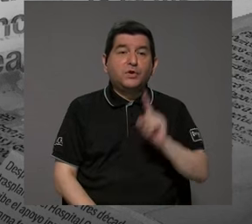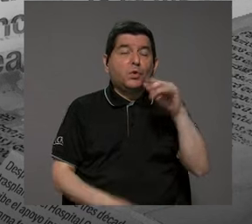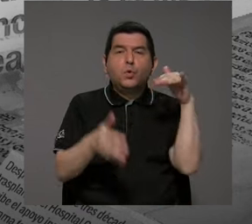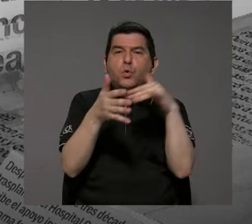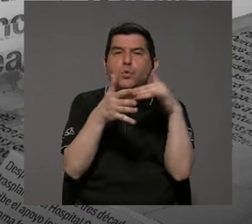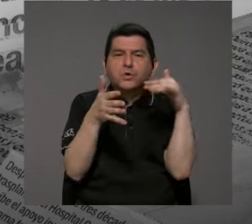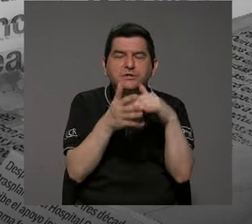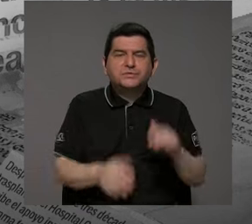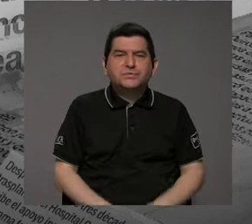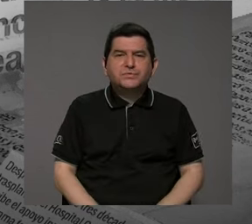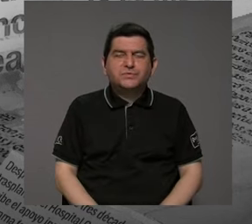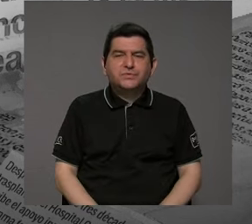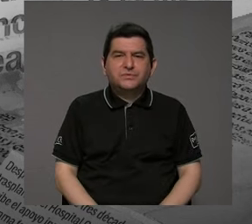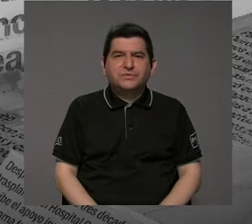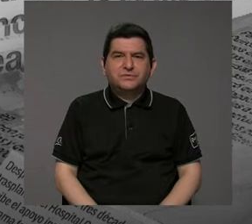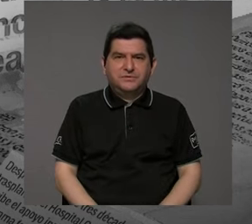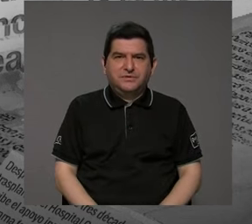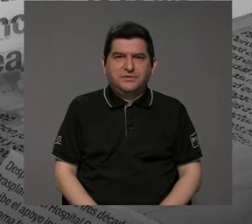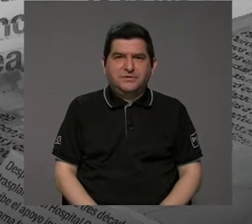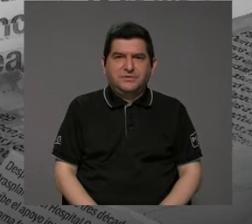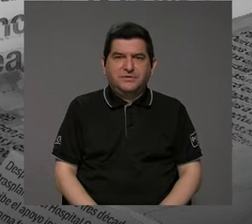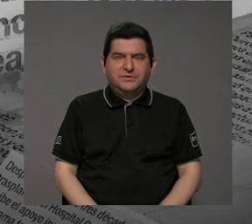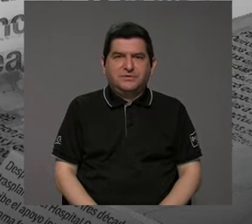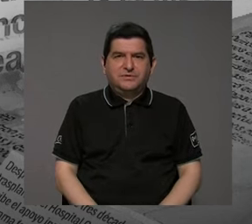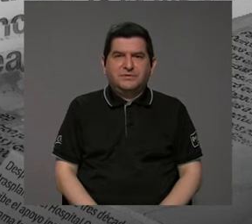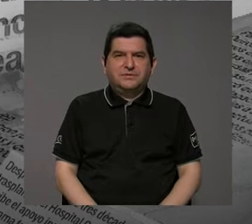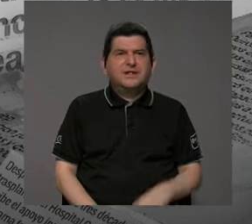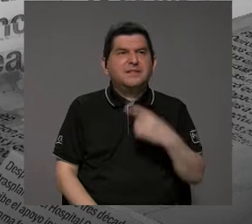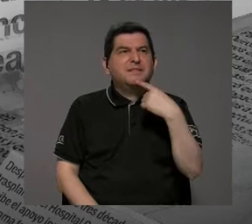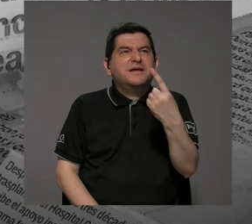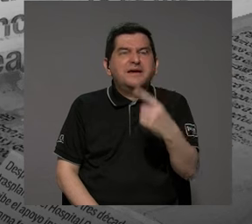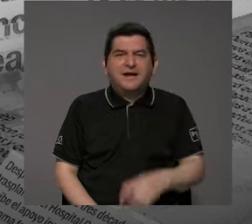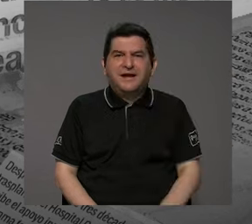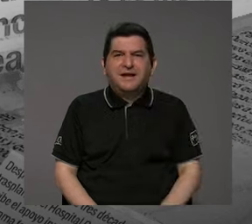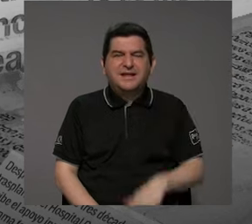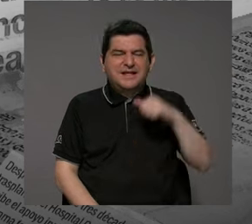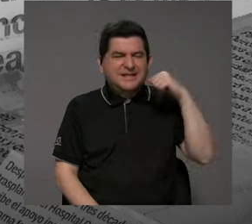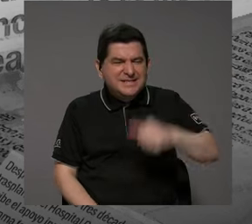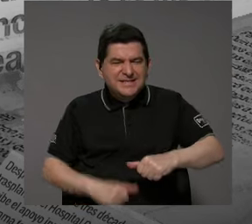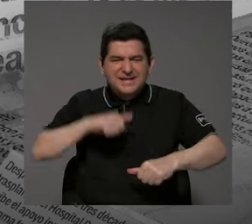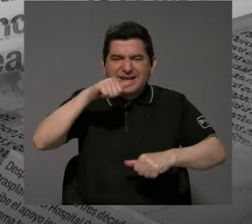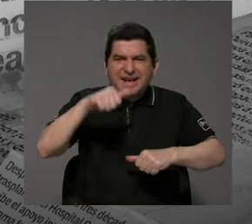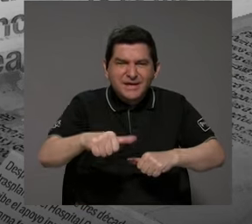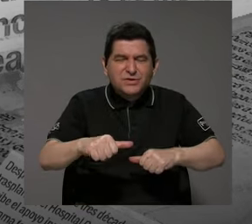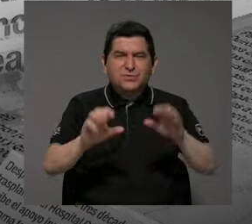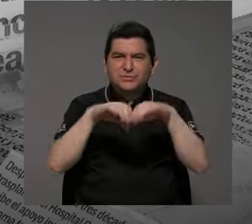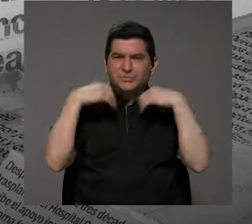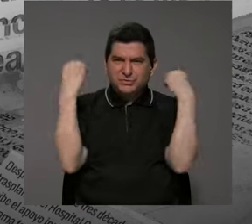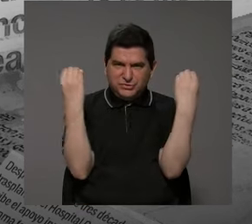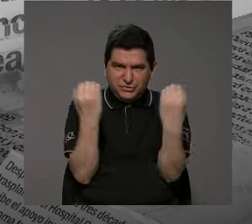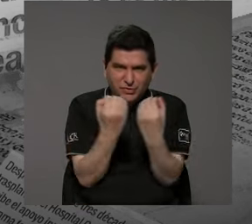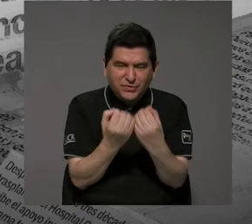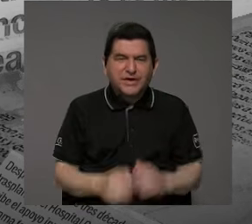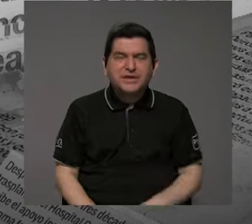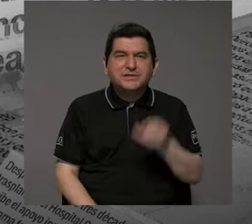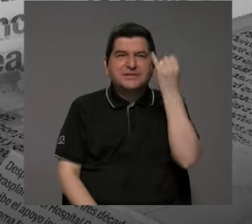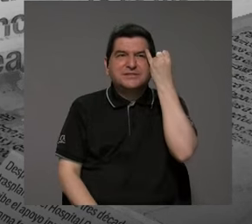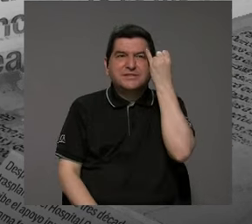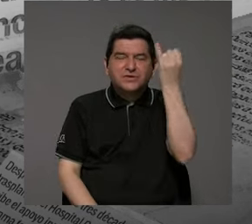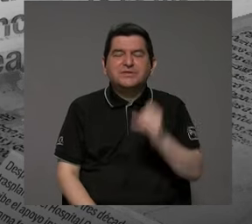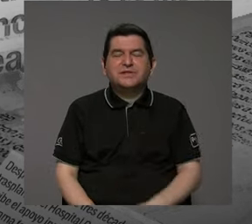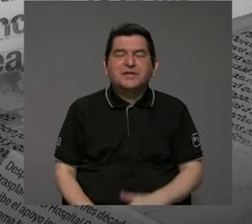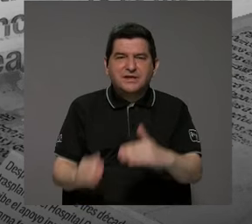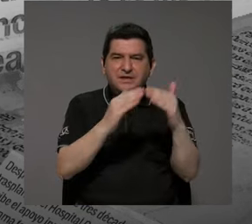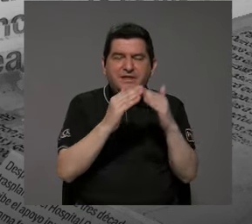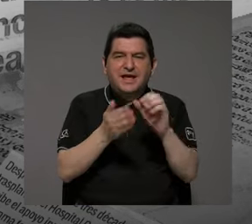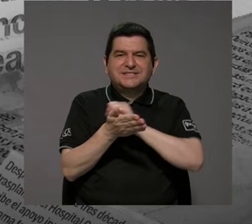estudio sobre la memoria de digamos vamos a decirlo la memoria de lucha de la Organización de iniciativas comunales de San